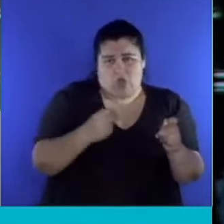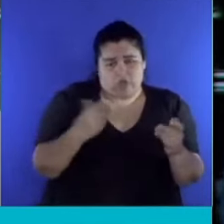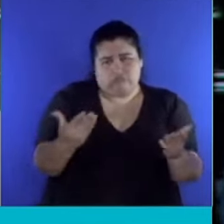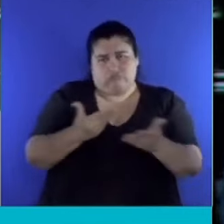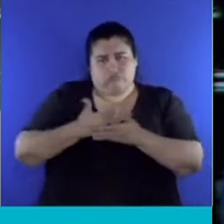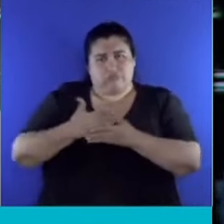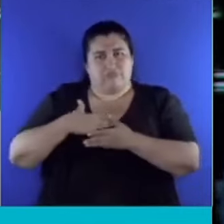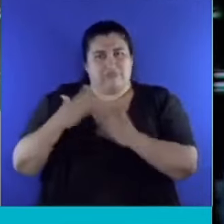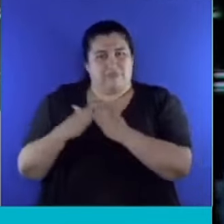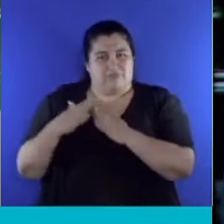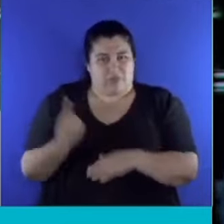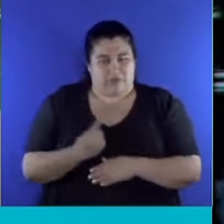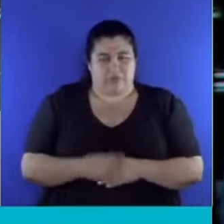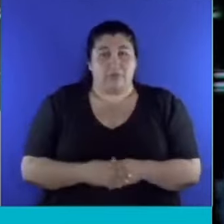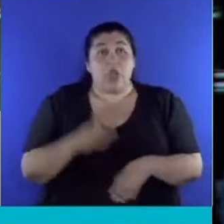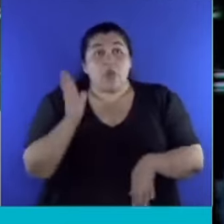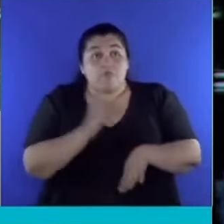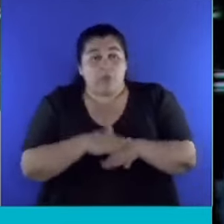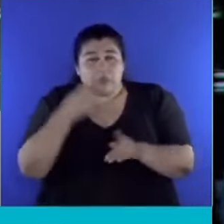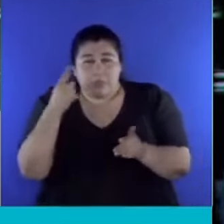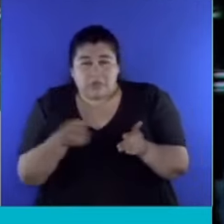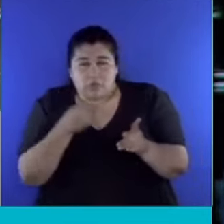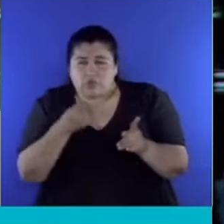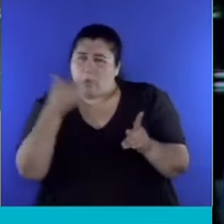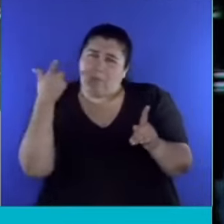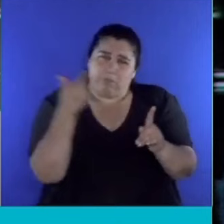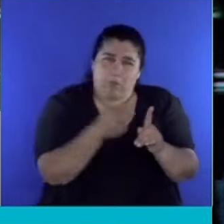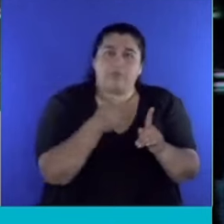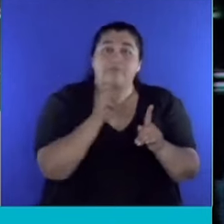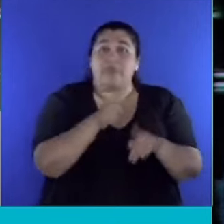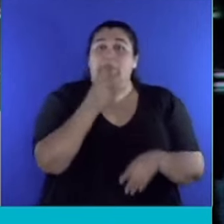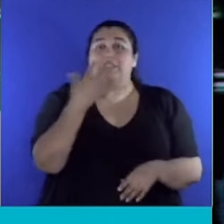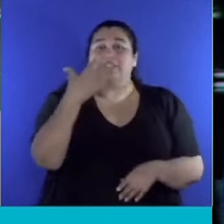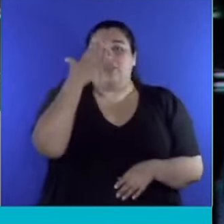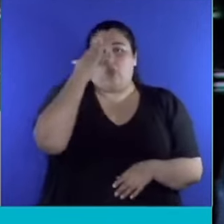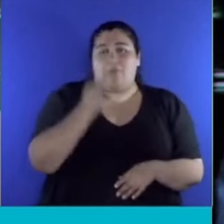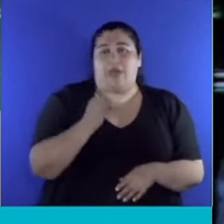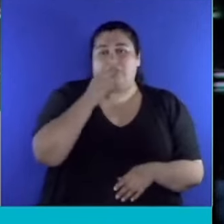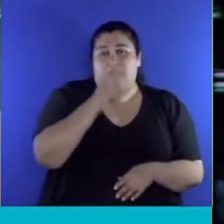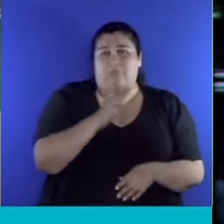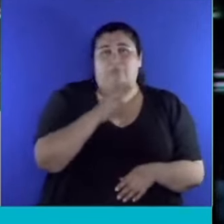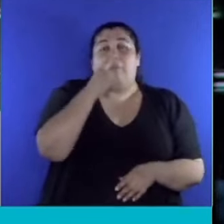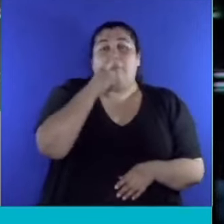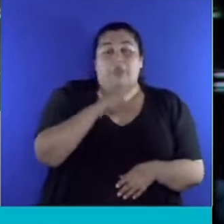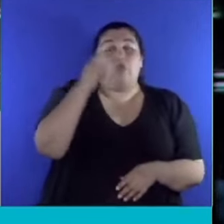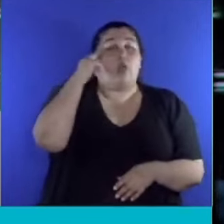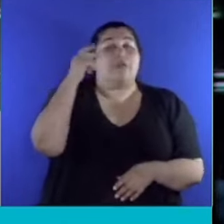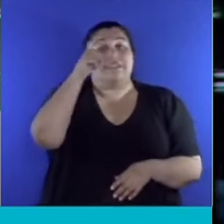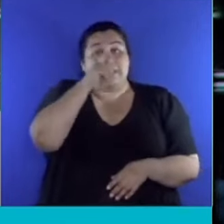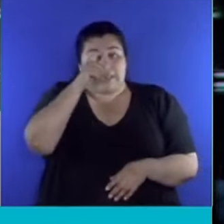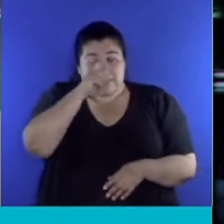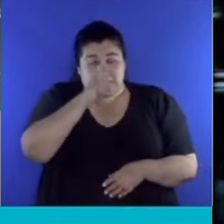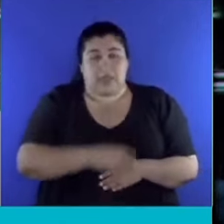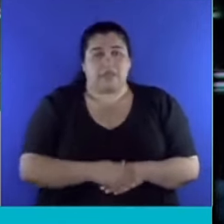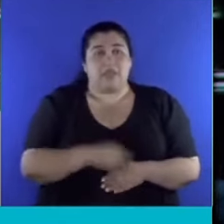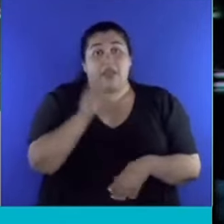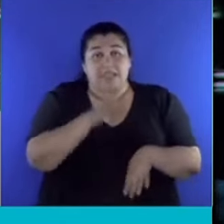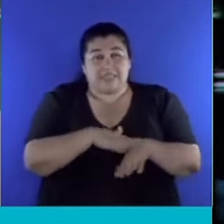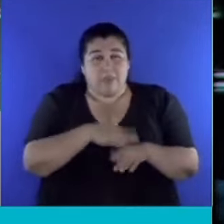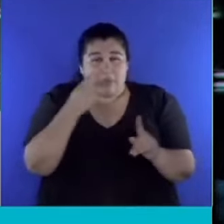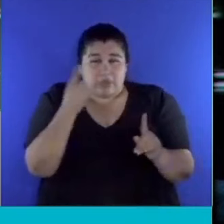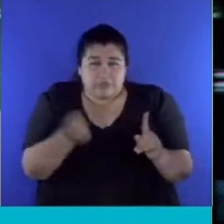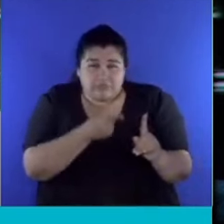luego de la emboscada ese 25 de marzo de 1977 luego de la emboscada que